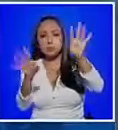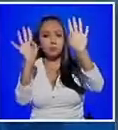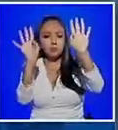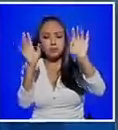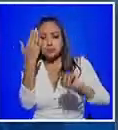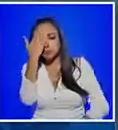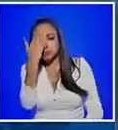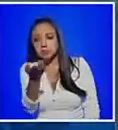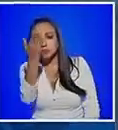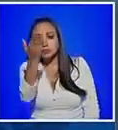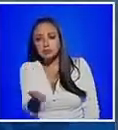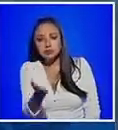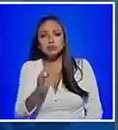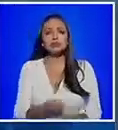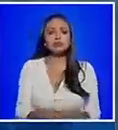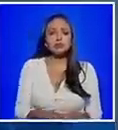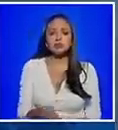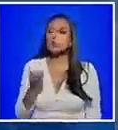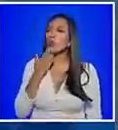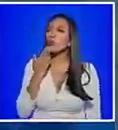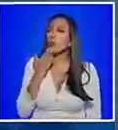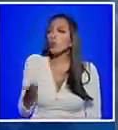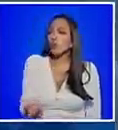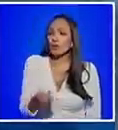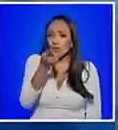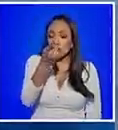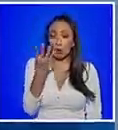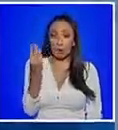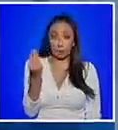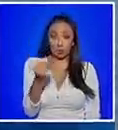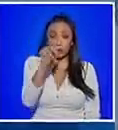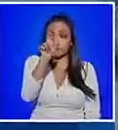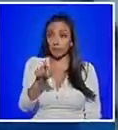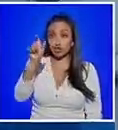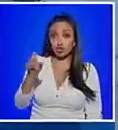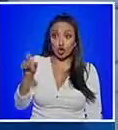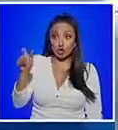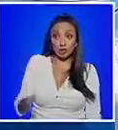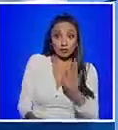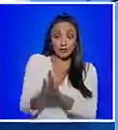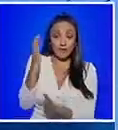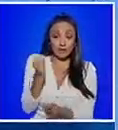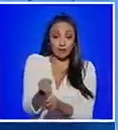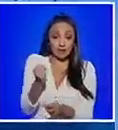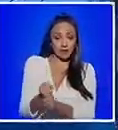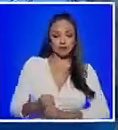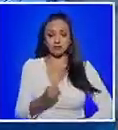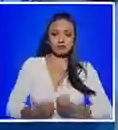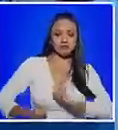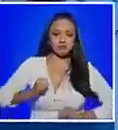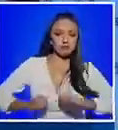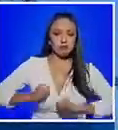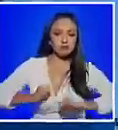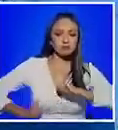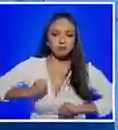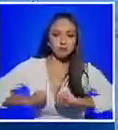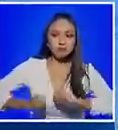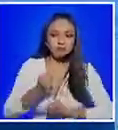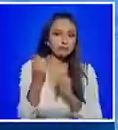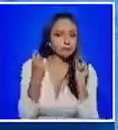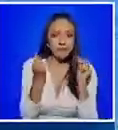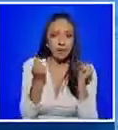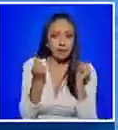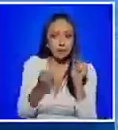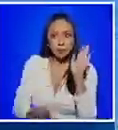que nosotros hace un momento vimos a mucha gente que madruga para ir a sus trabajos, que sale a la madrugada y que